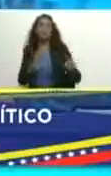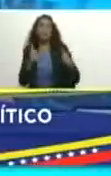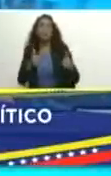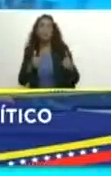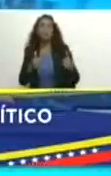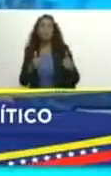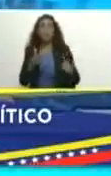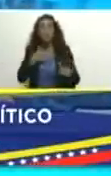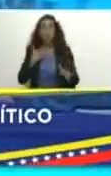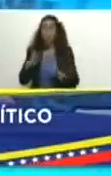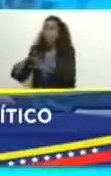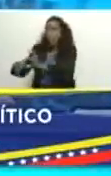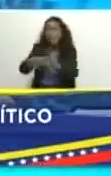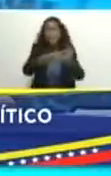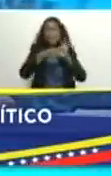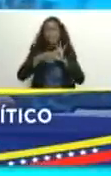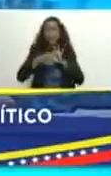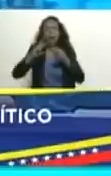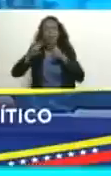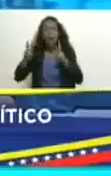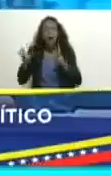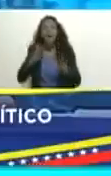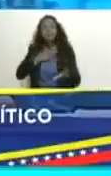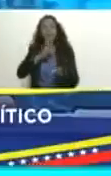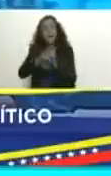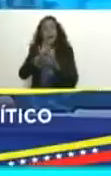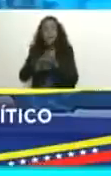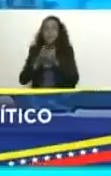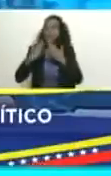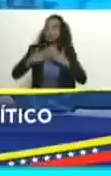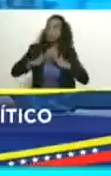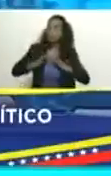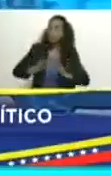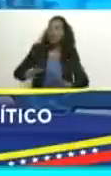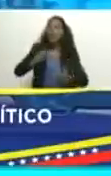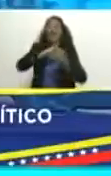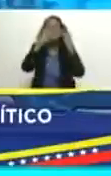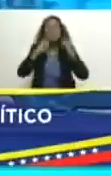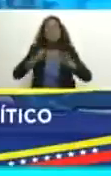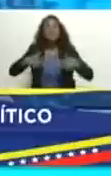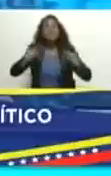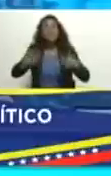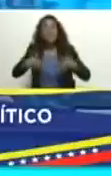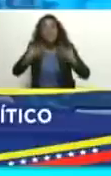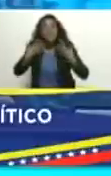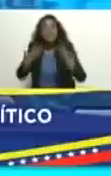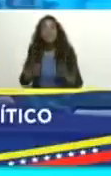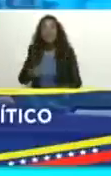todo lo que podamos unir para garantizar la paz, la tranquilidad, la armonía, la felicidad de la gente.